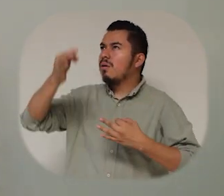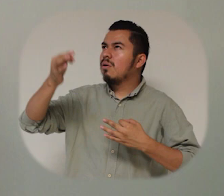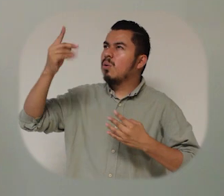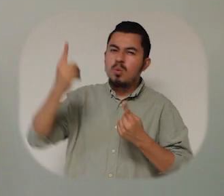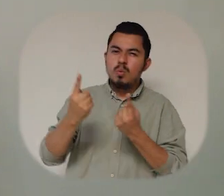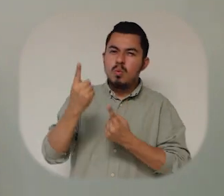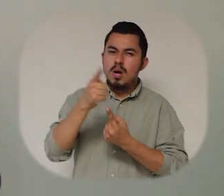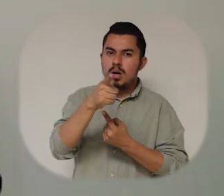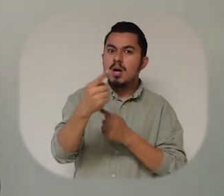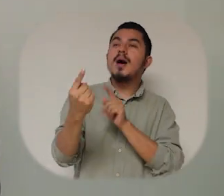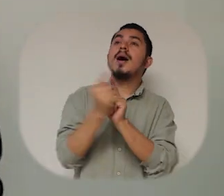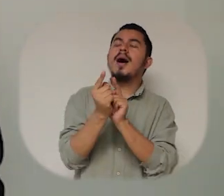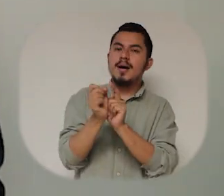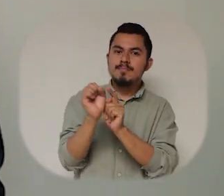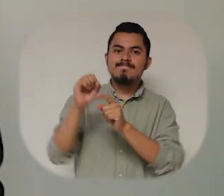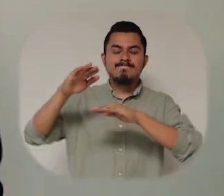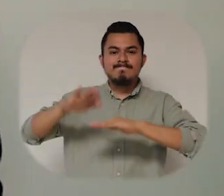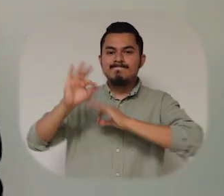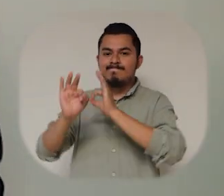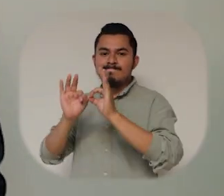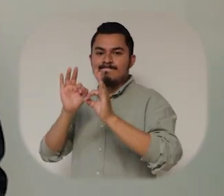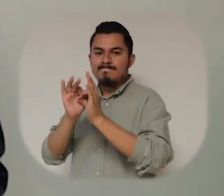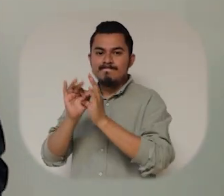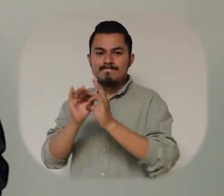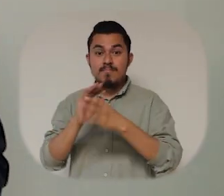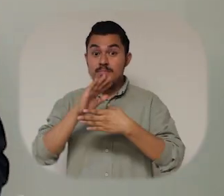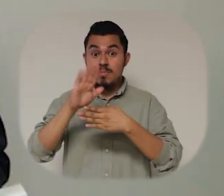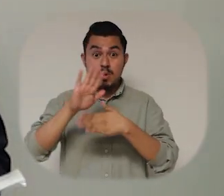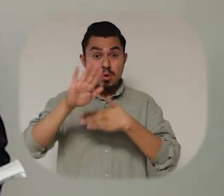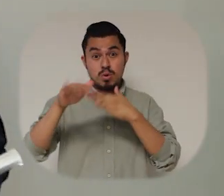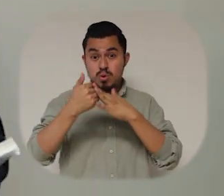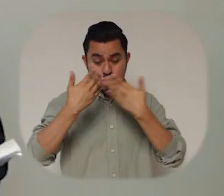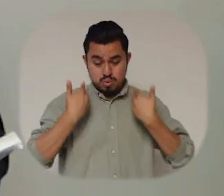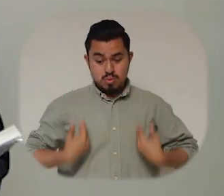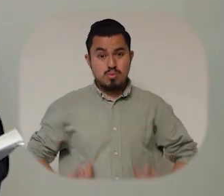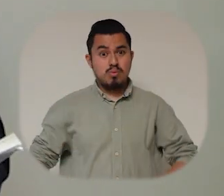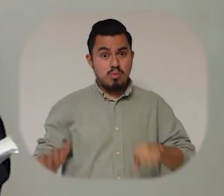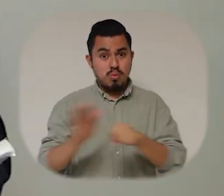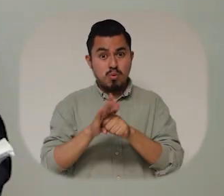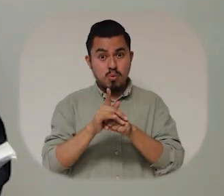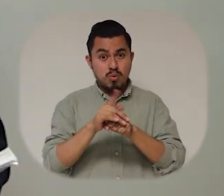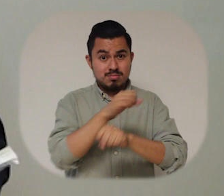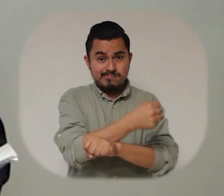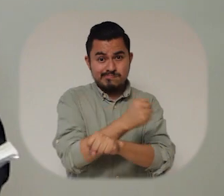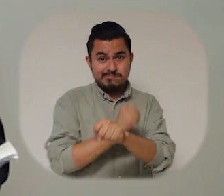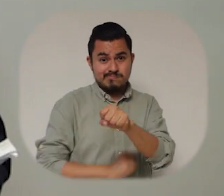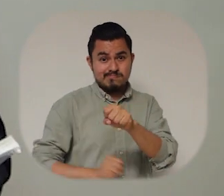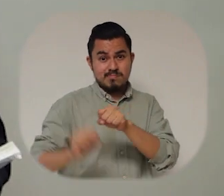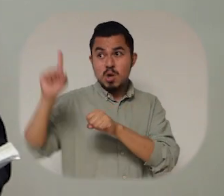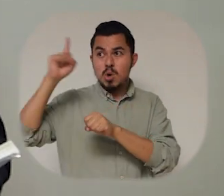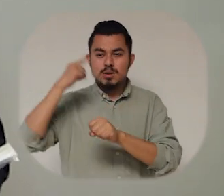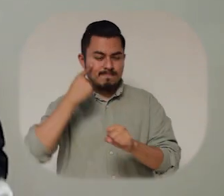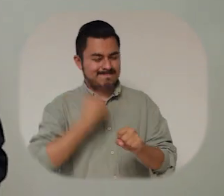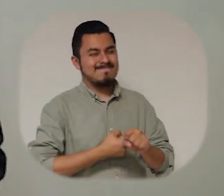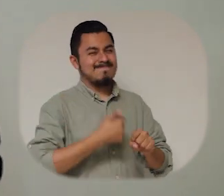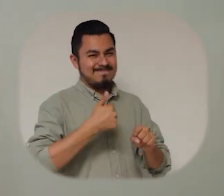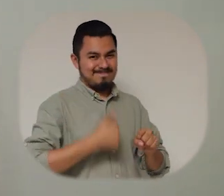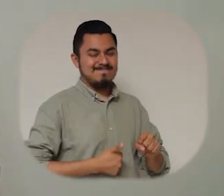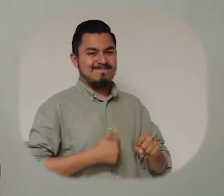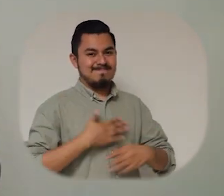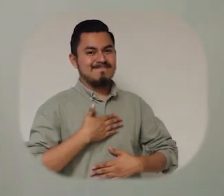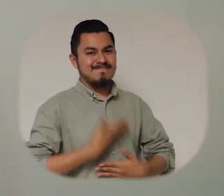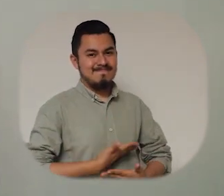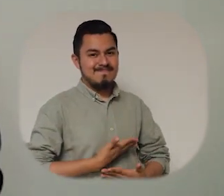Dios, agradable y perfecta. Todo su cuerpo, que pueda ser un sacrificio agradable